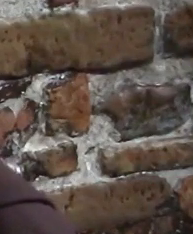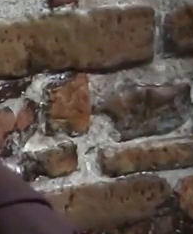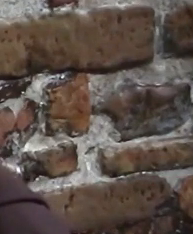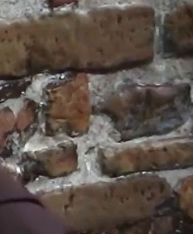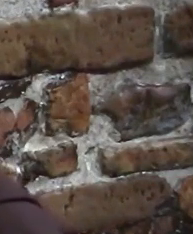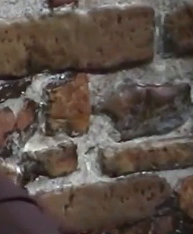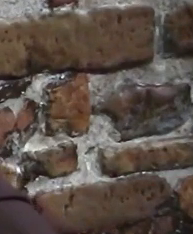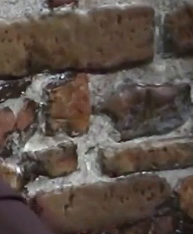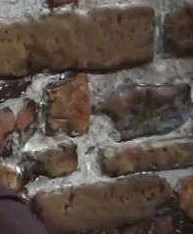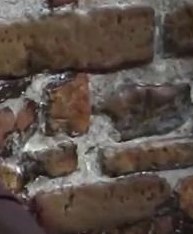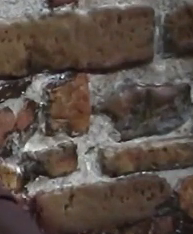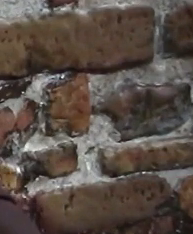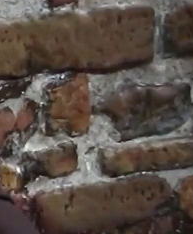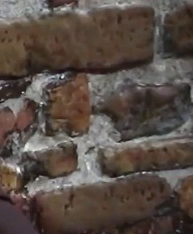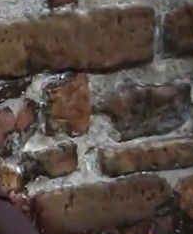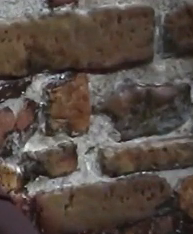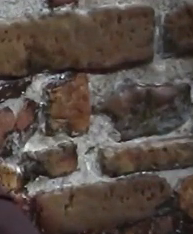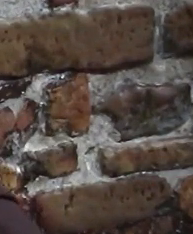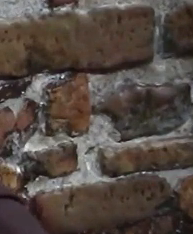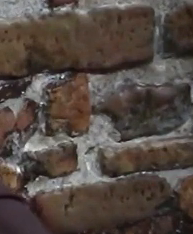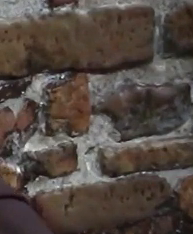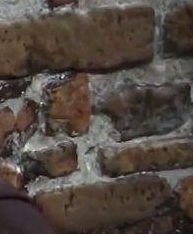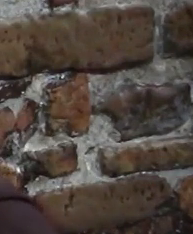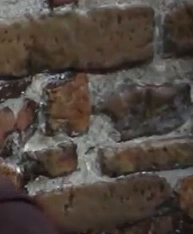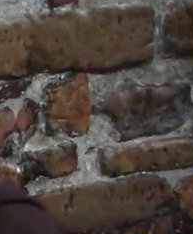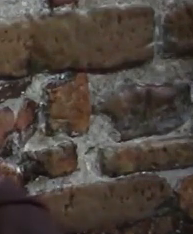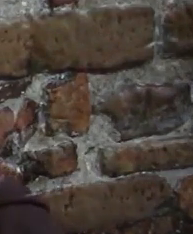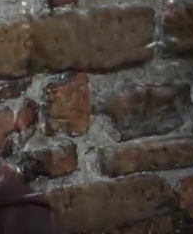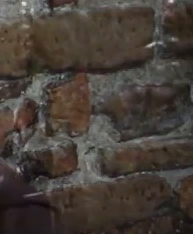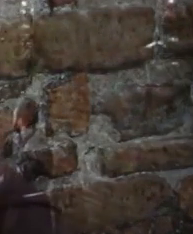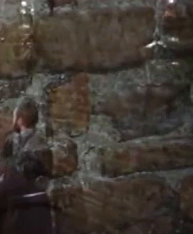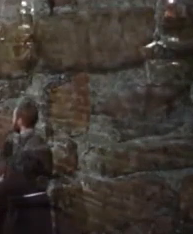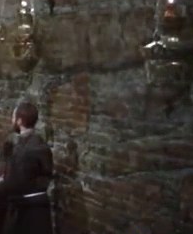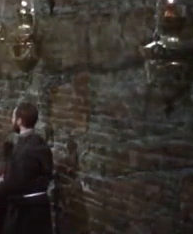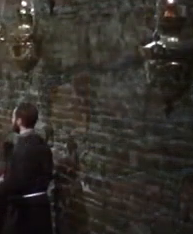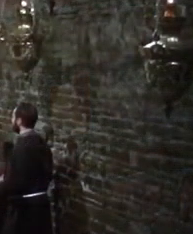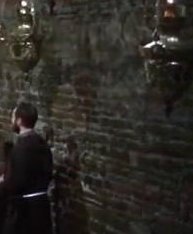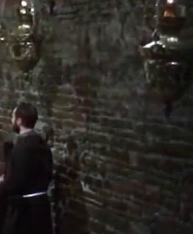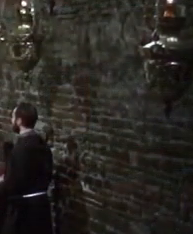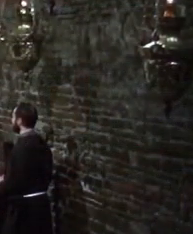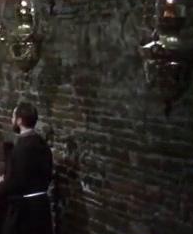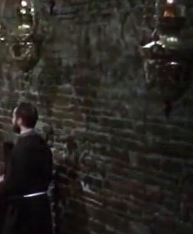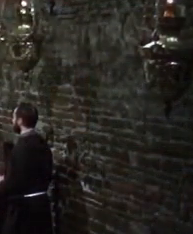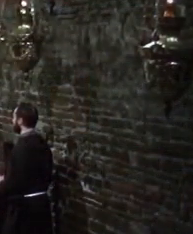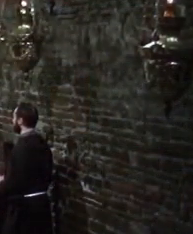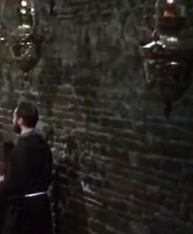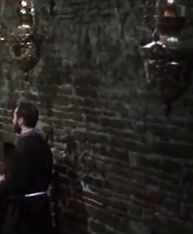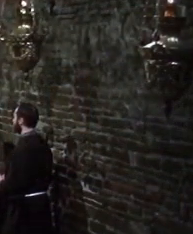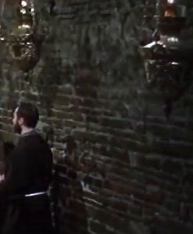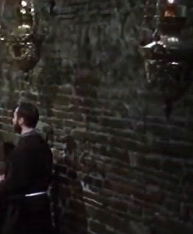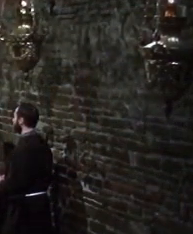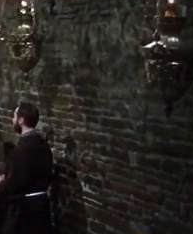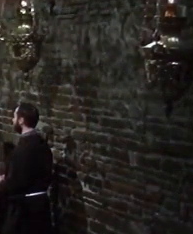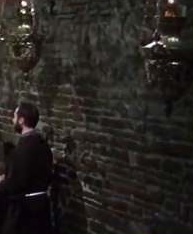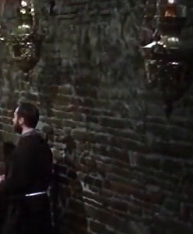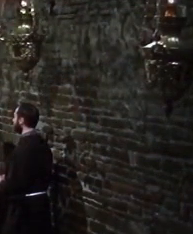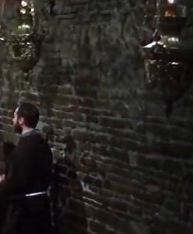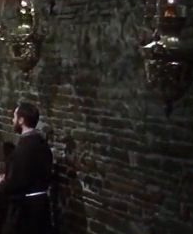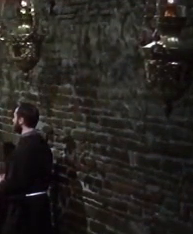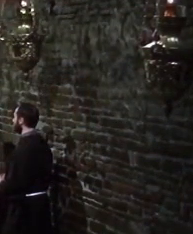las mujeres, y bendito es el fruto de tu vientre, Jesús. Santa María, Madre de Dios, prega por